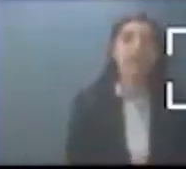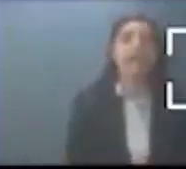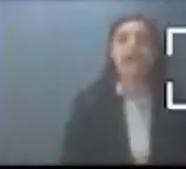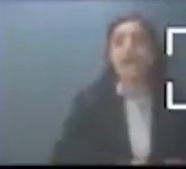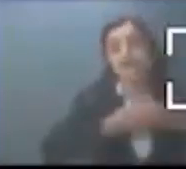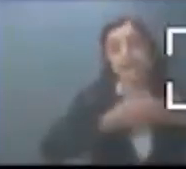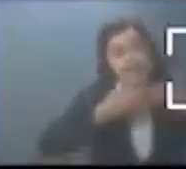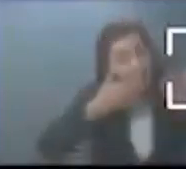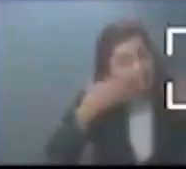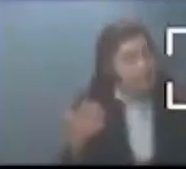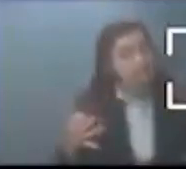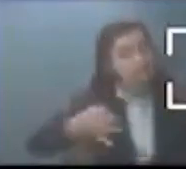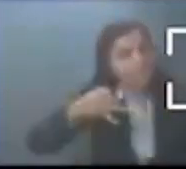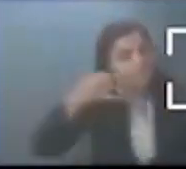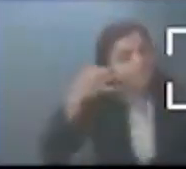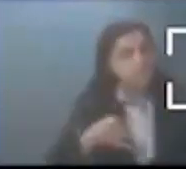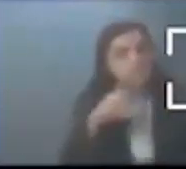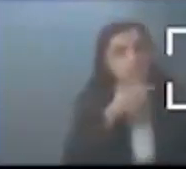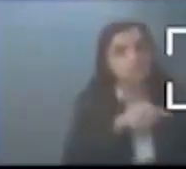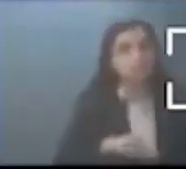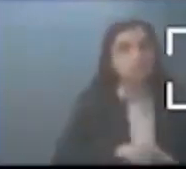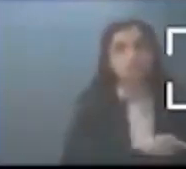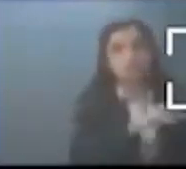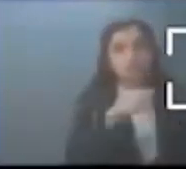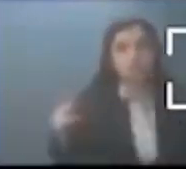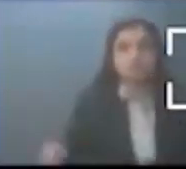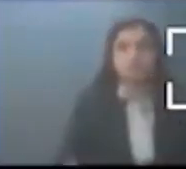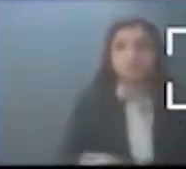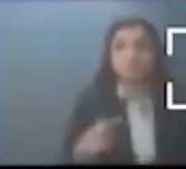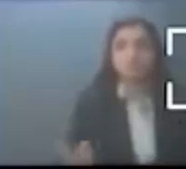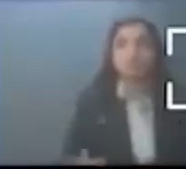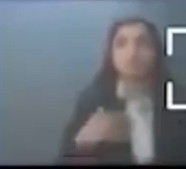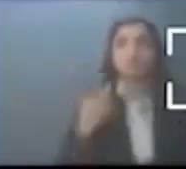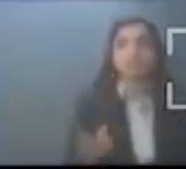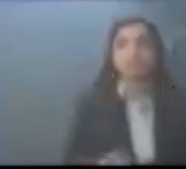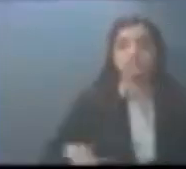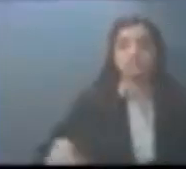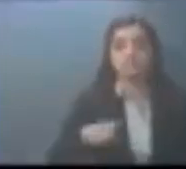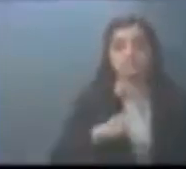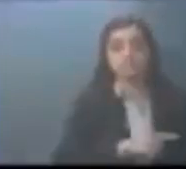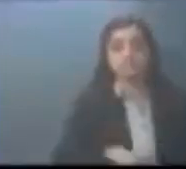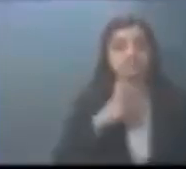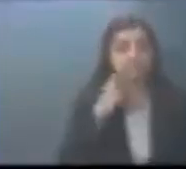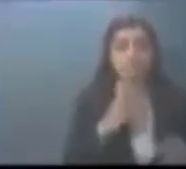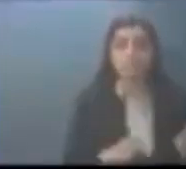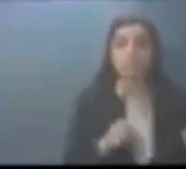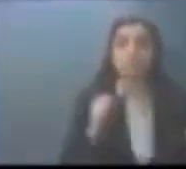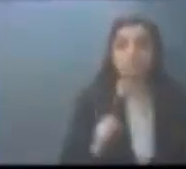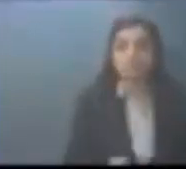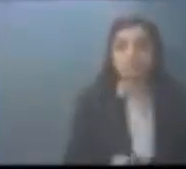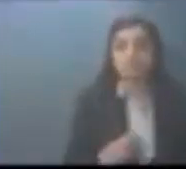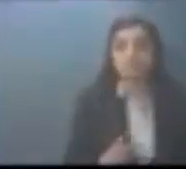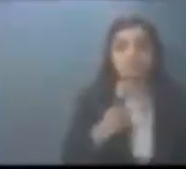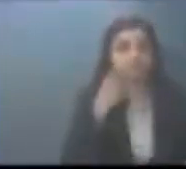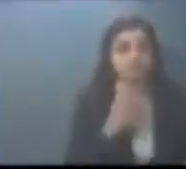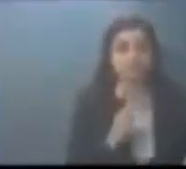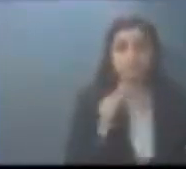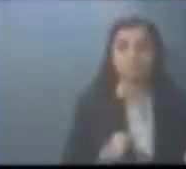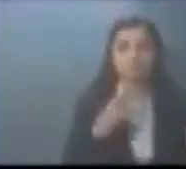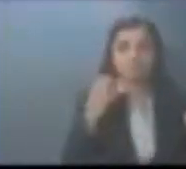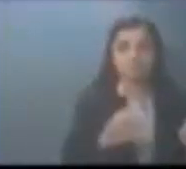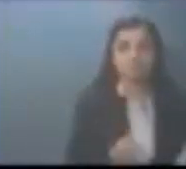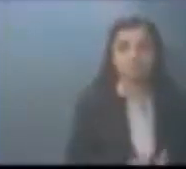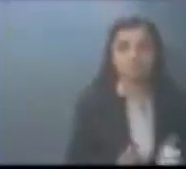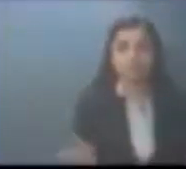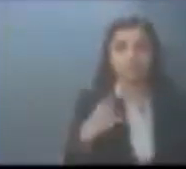Hay que sentar un precedente si ustedes quieren ser contralores públicos, pero también hay que ser parejo,